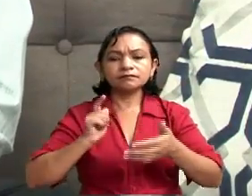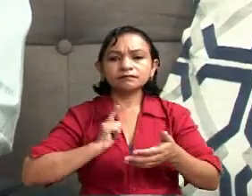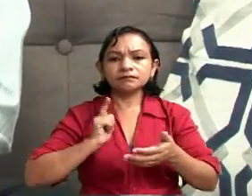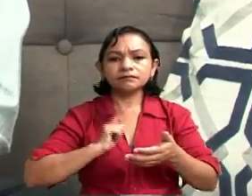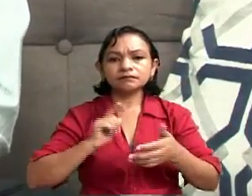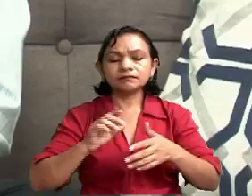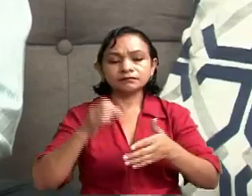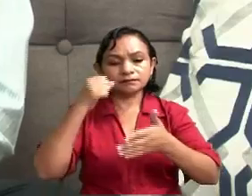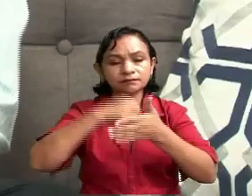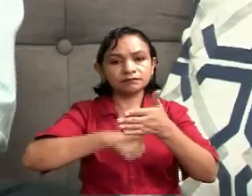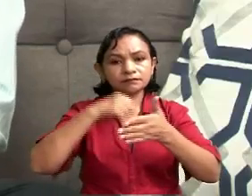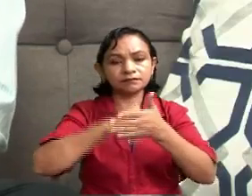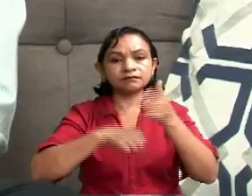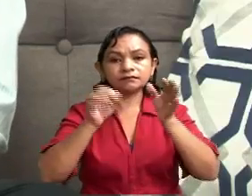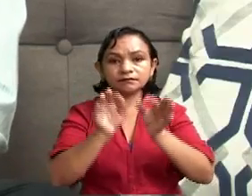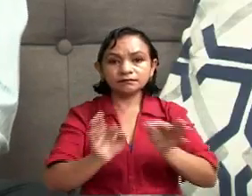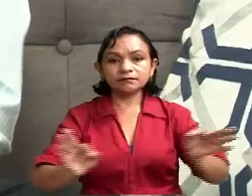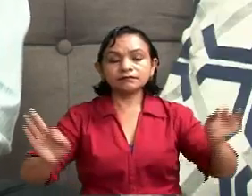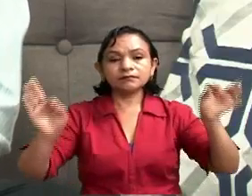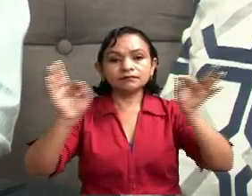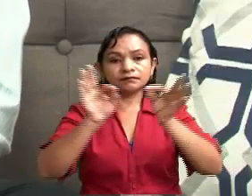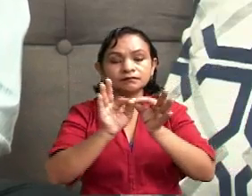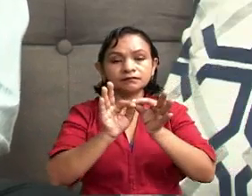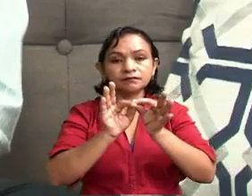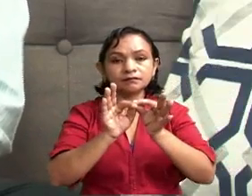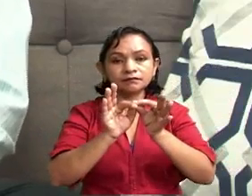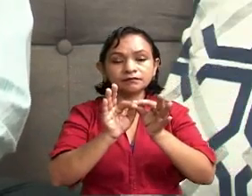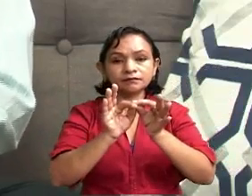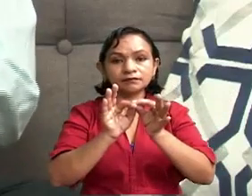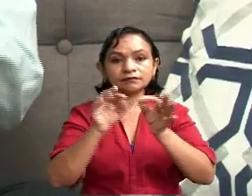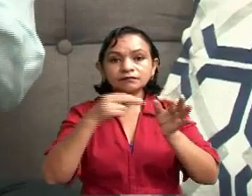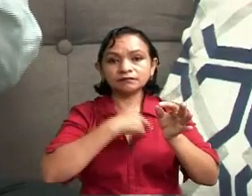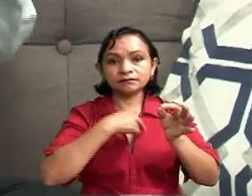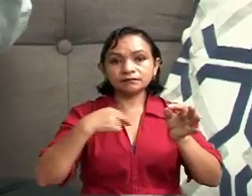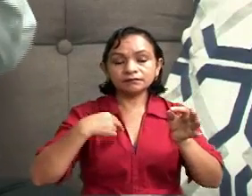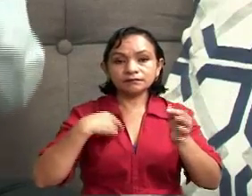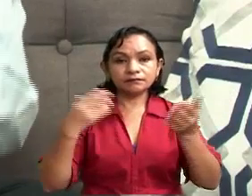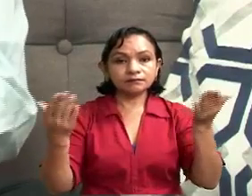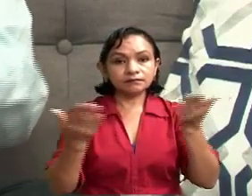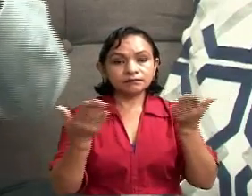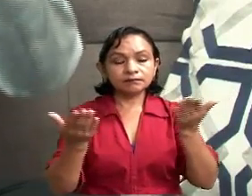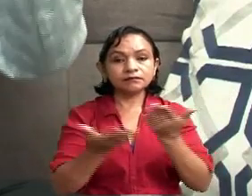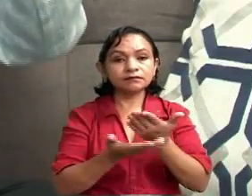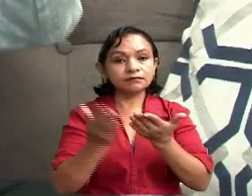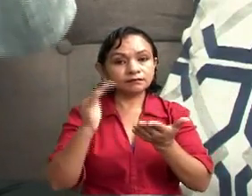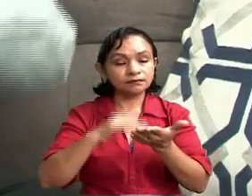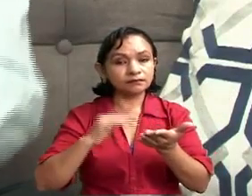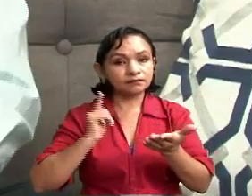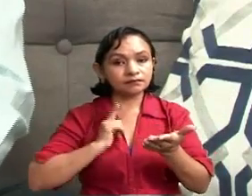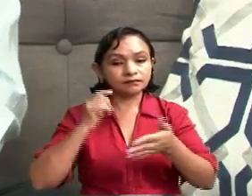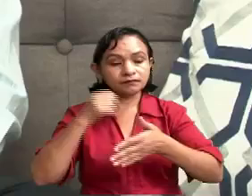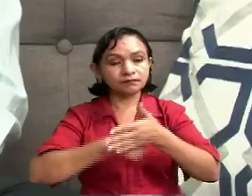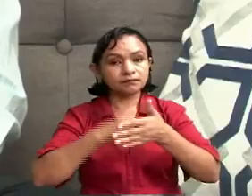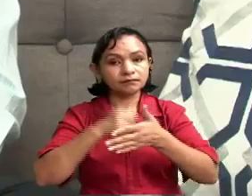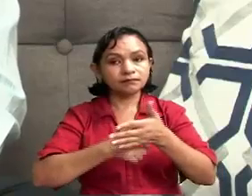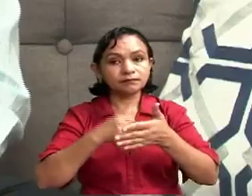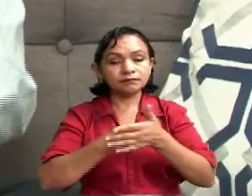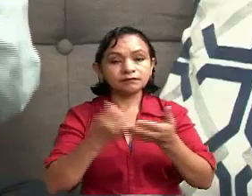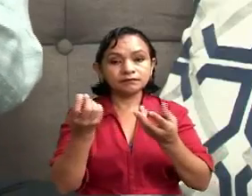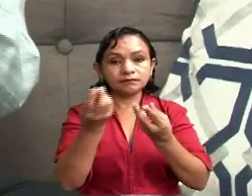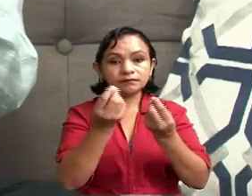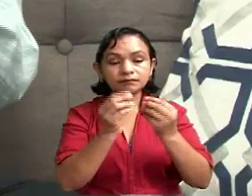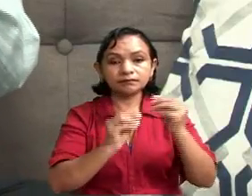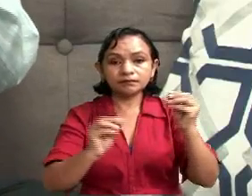pero el esfuerzo principal de la reactivación y de retomar y de fortalecer nuestra economía